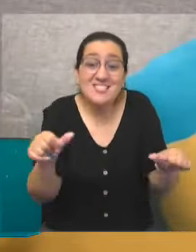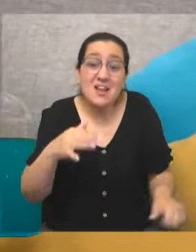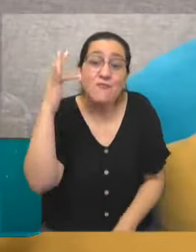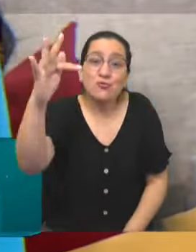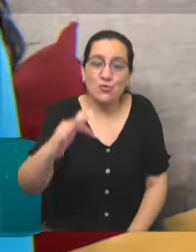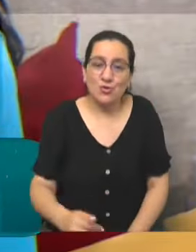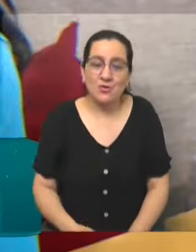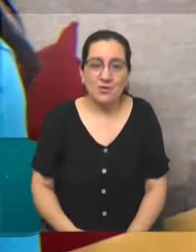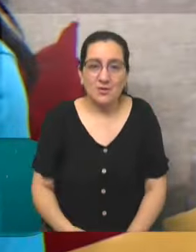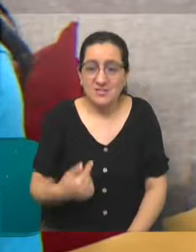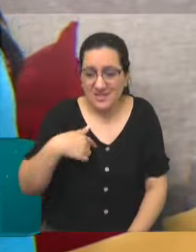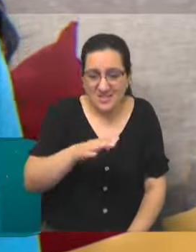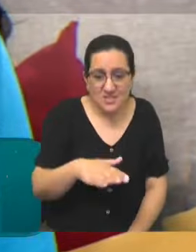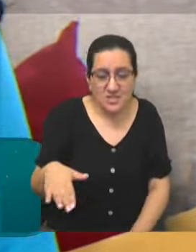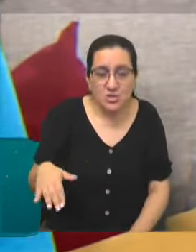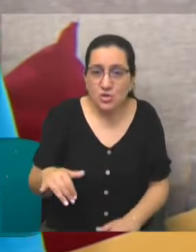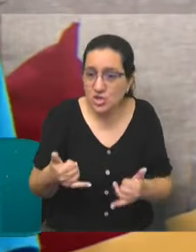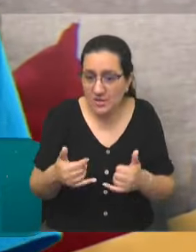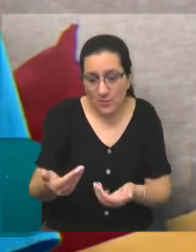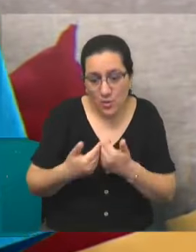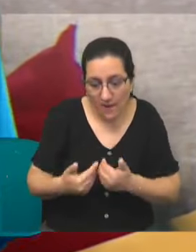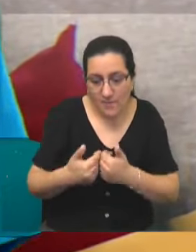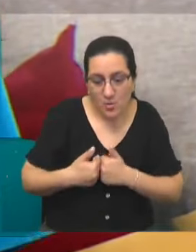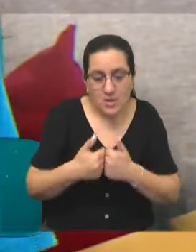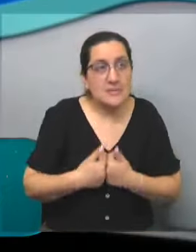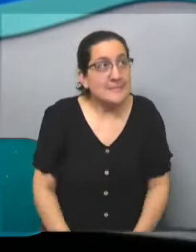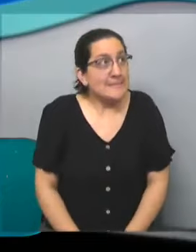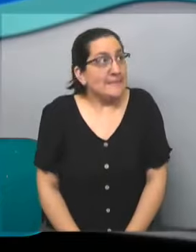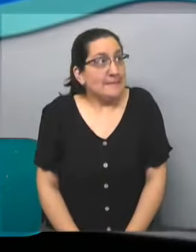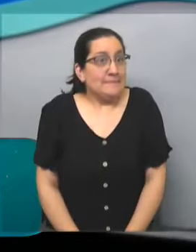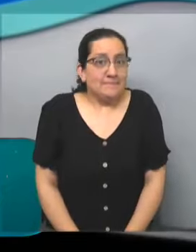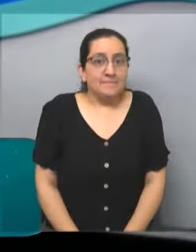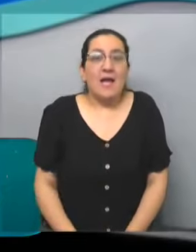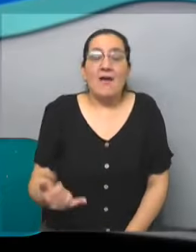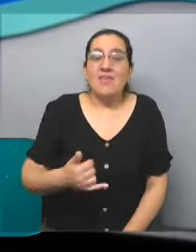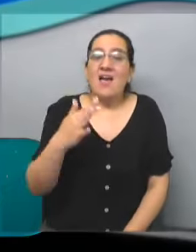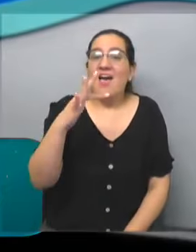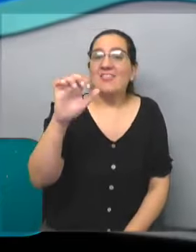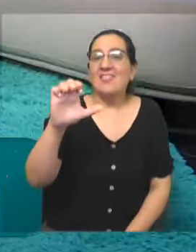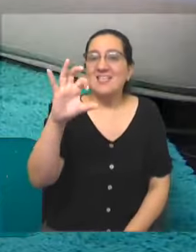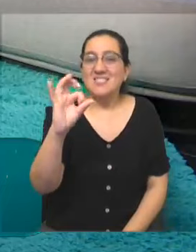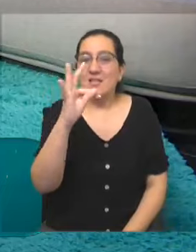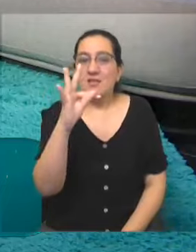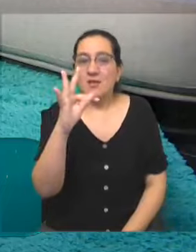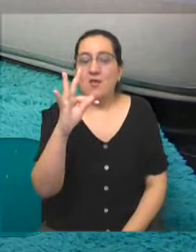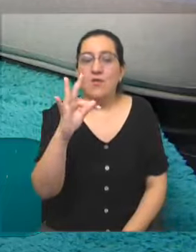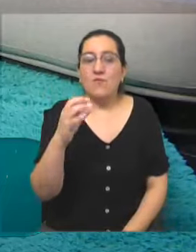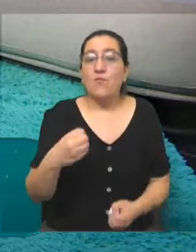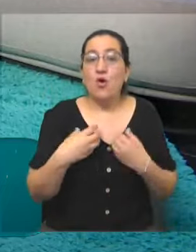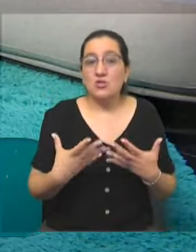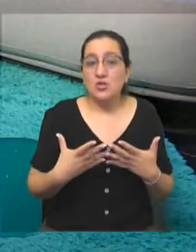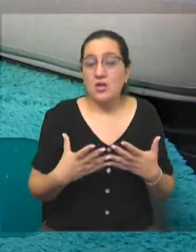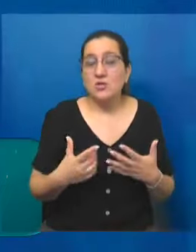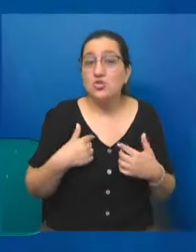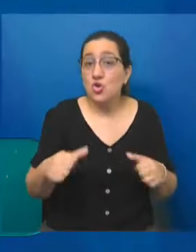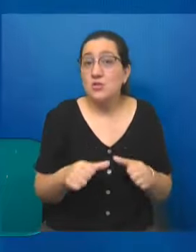grande? Ya desde la infancia te lo iban alimentando. Había test vocacional. Yo hice. Y me dio que podía hacer cualquier cosa.